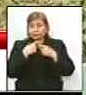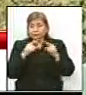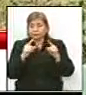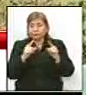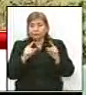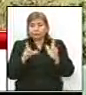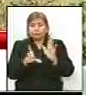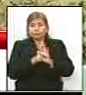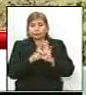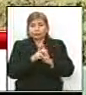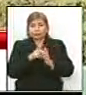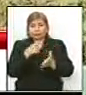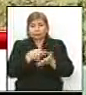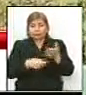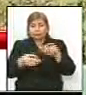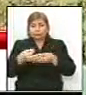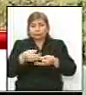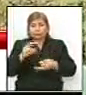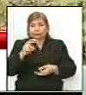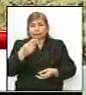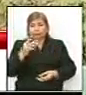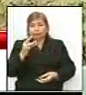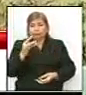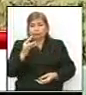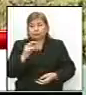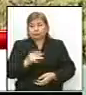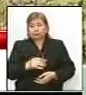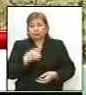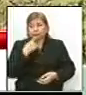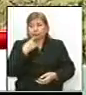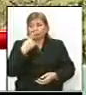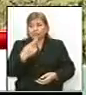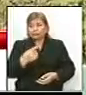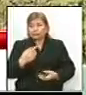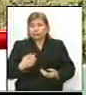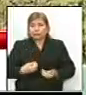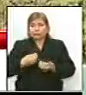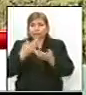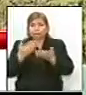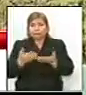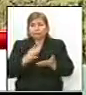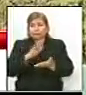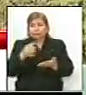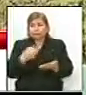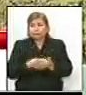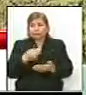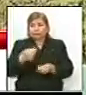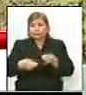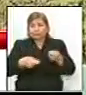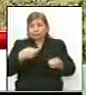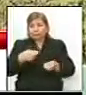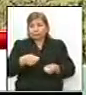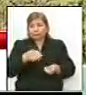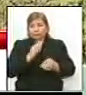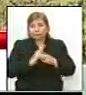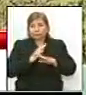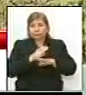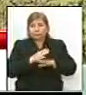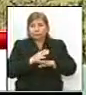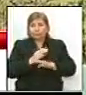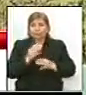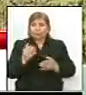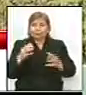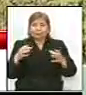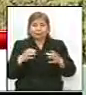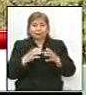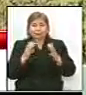la ley del presupuesto 2019-18, donde dice que nos destinan toda la plata a través del